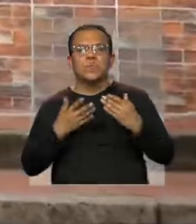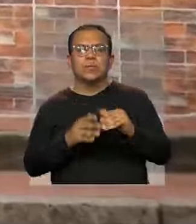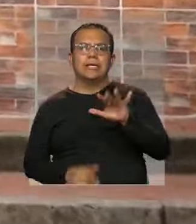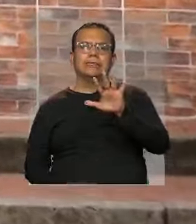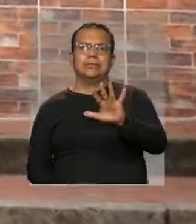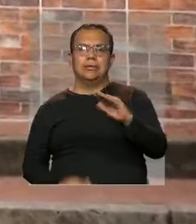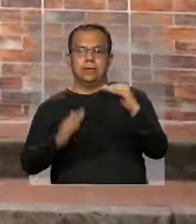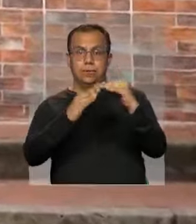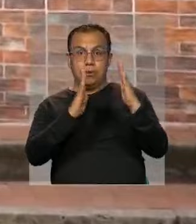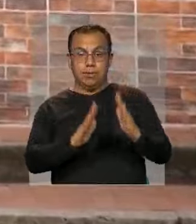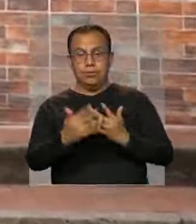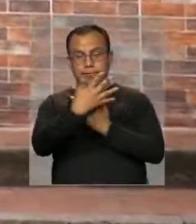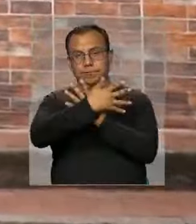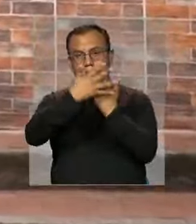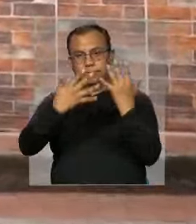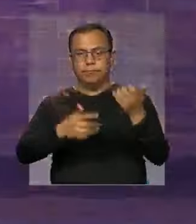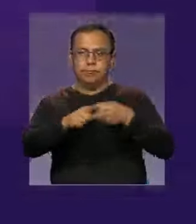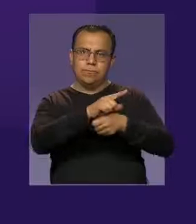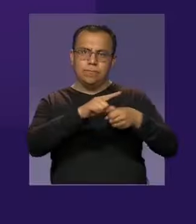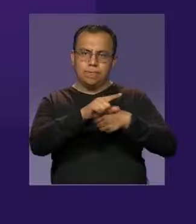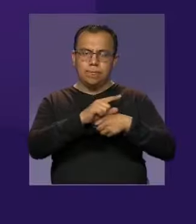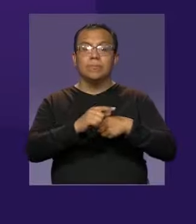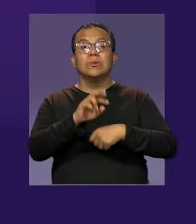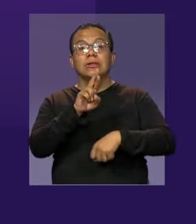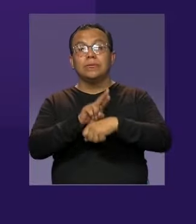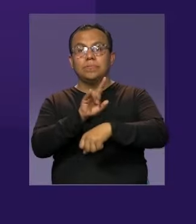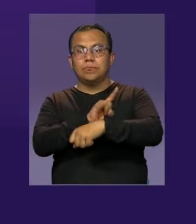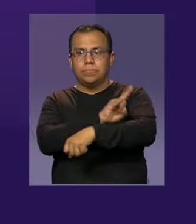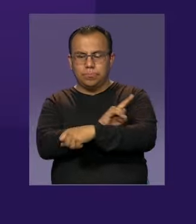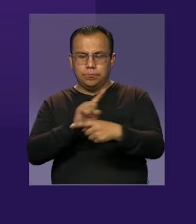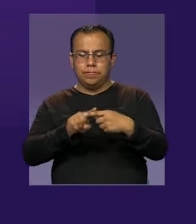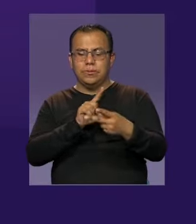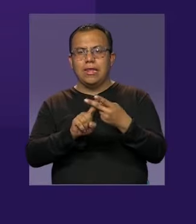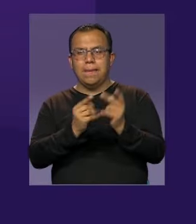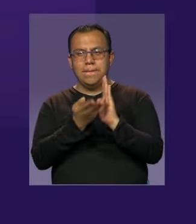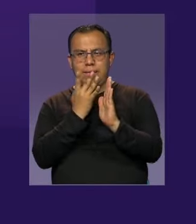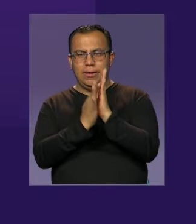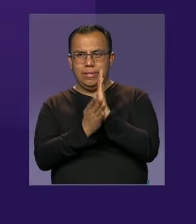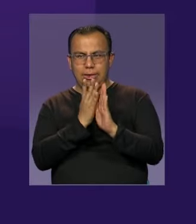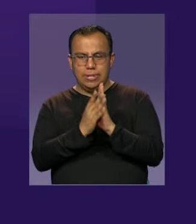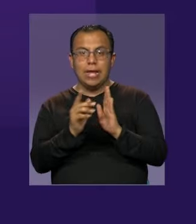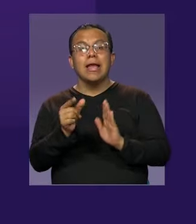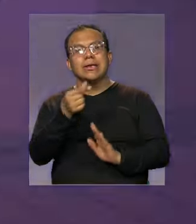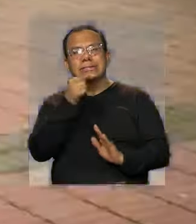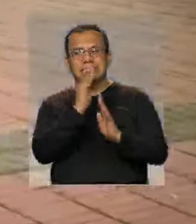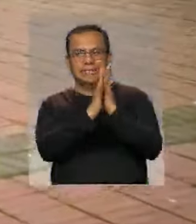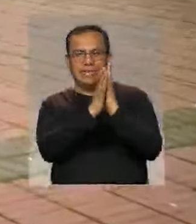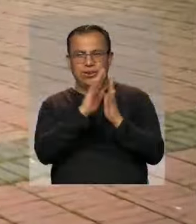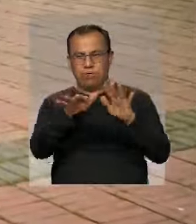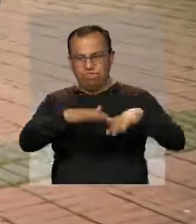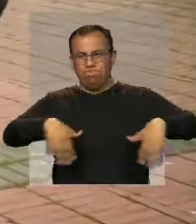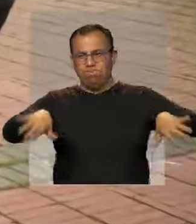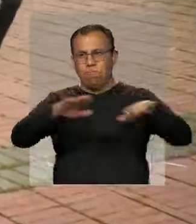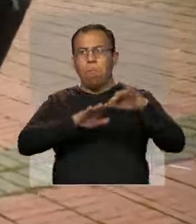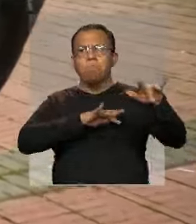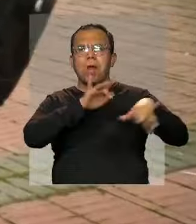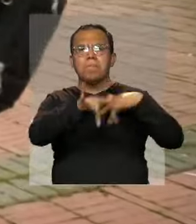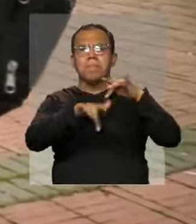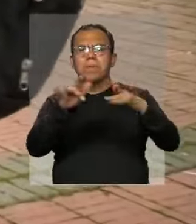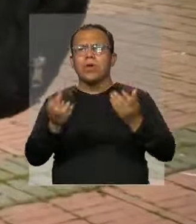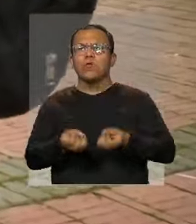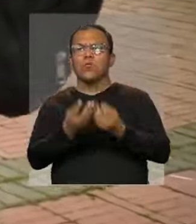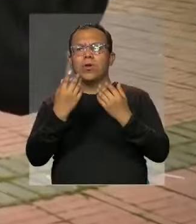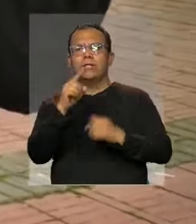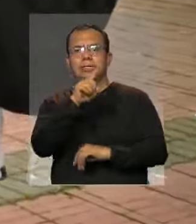casas LGBTI en localidades como Rafael Uribe Uribe, Los Mártires y la zona centro. Allí llegan mensualmente más